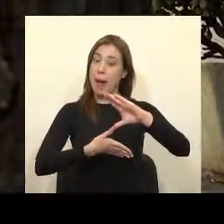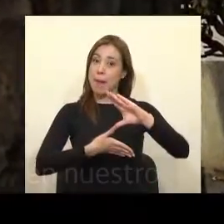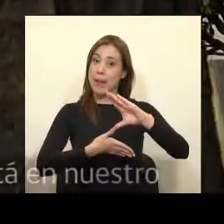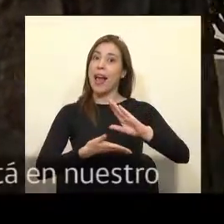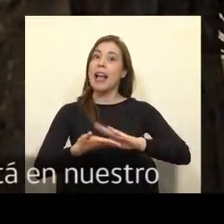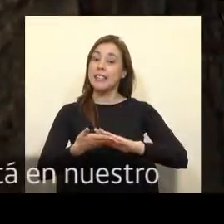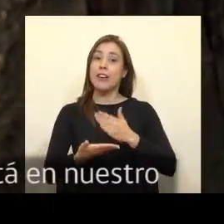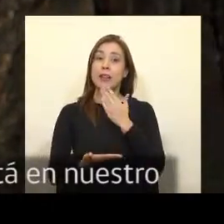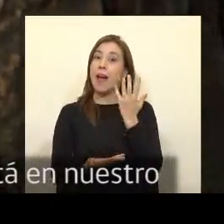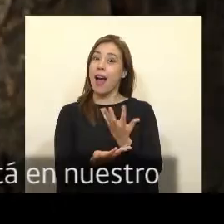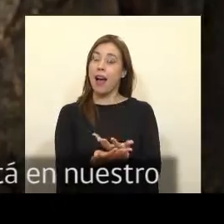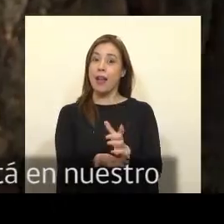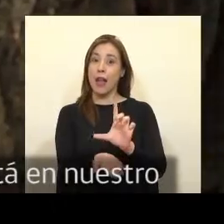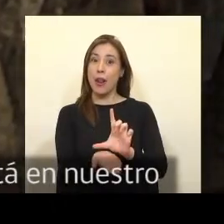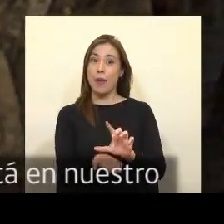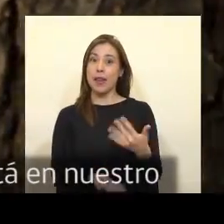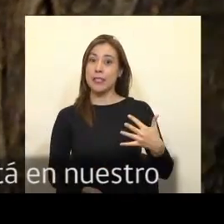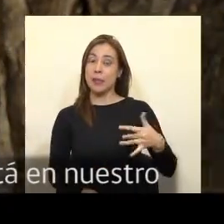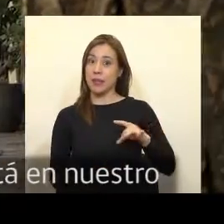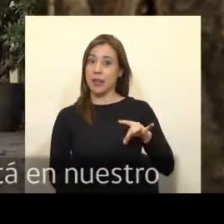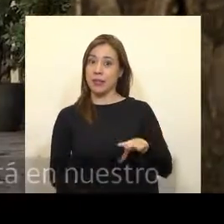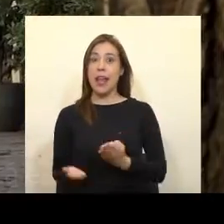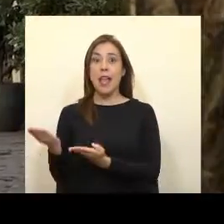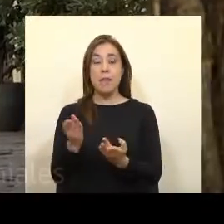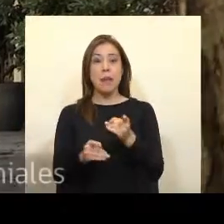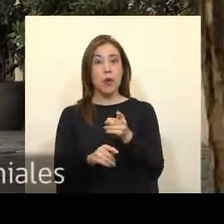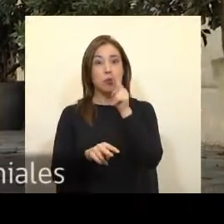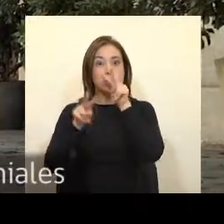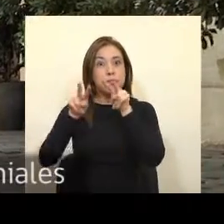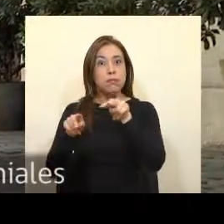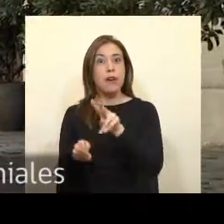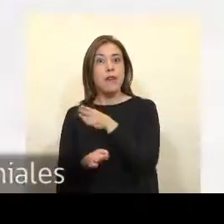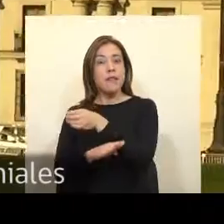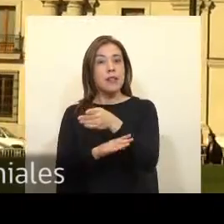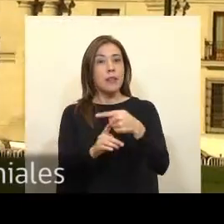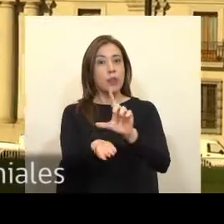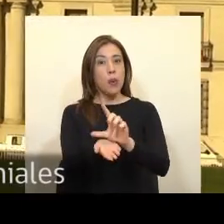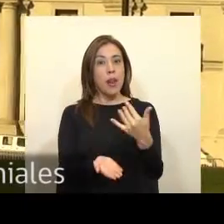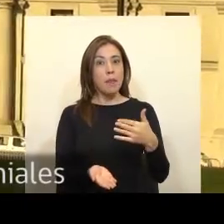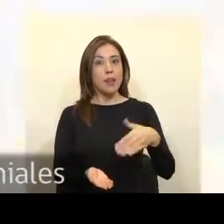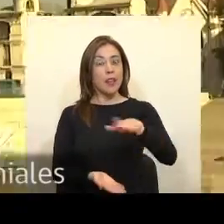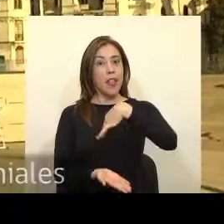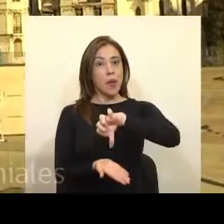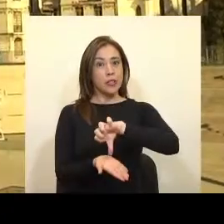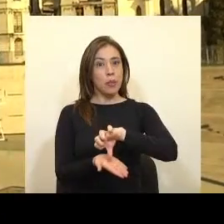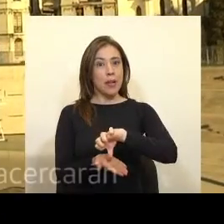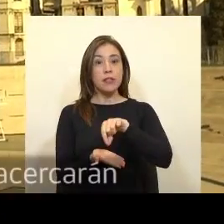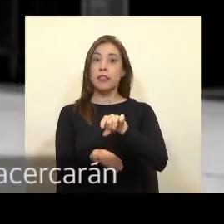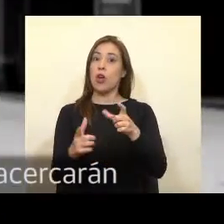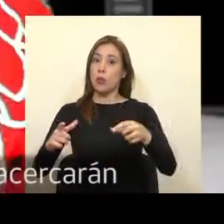En esta Copa América, la celebración también está en nuestro patrimonio. Te invitamos a recorrer las rutas patrimoniales de nuestro